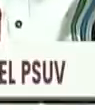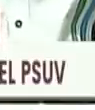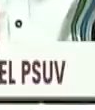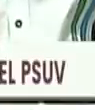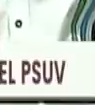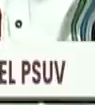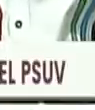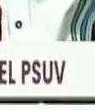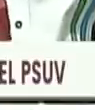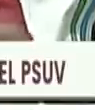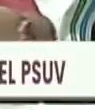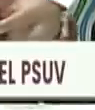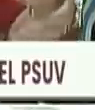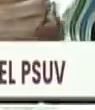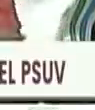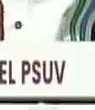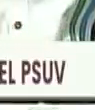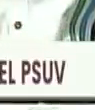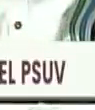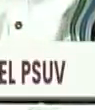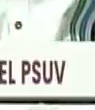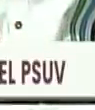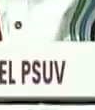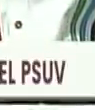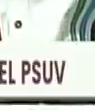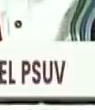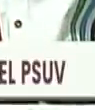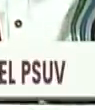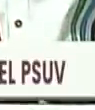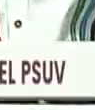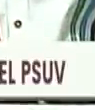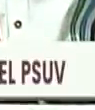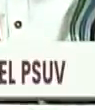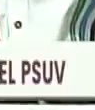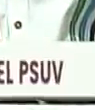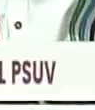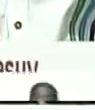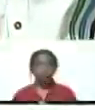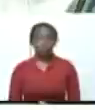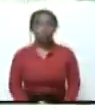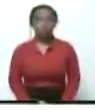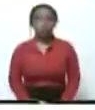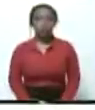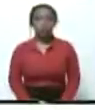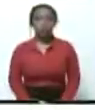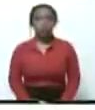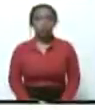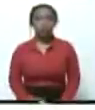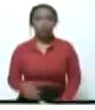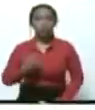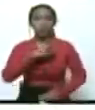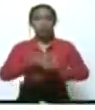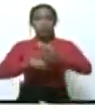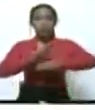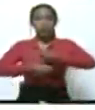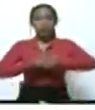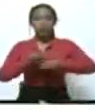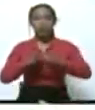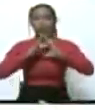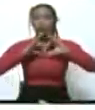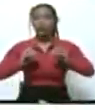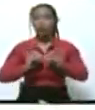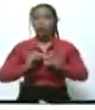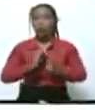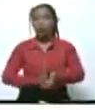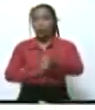ser sumadas a todas las postulaciones de los municipios y así nosotros conformar todos los